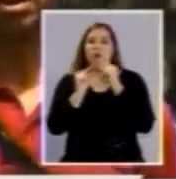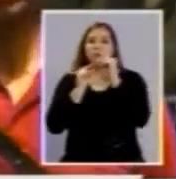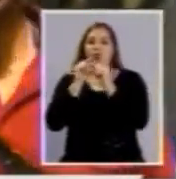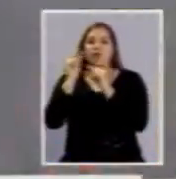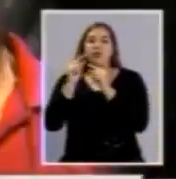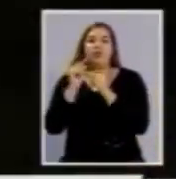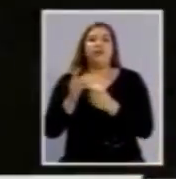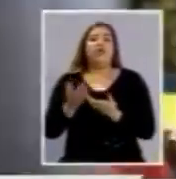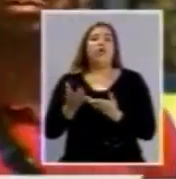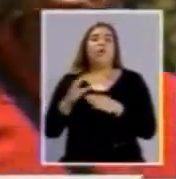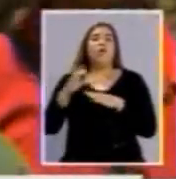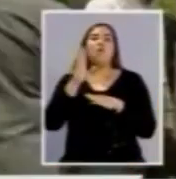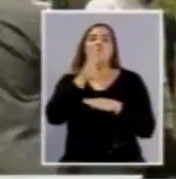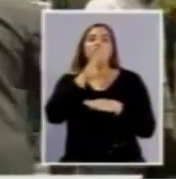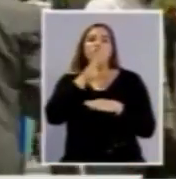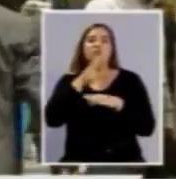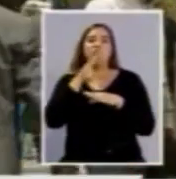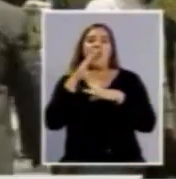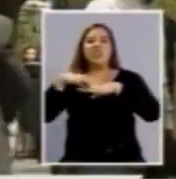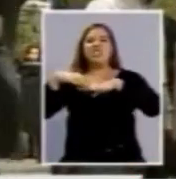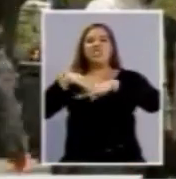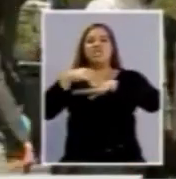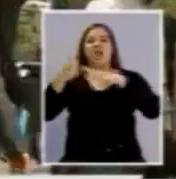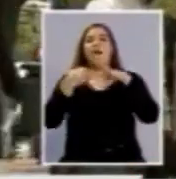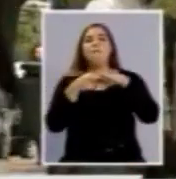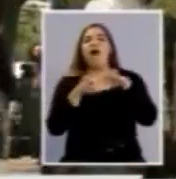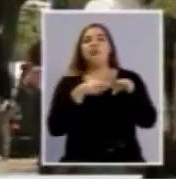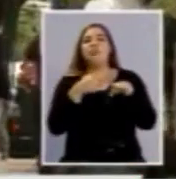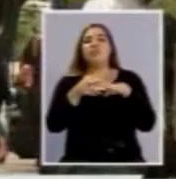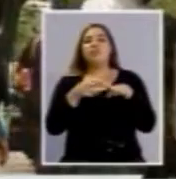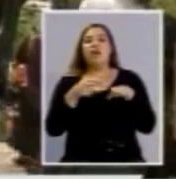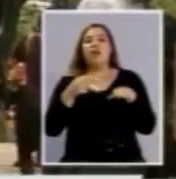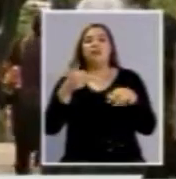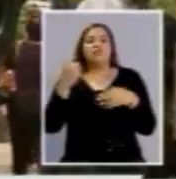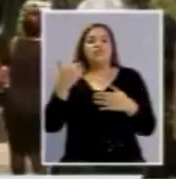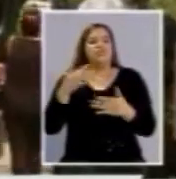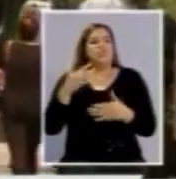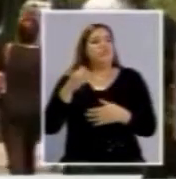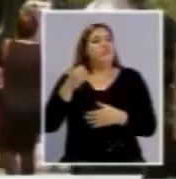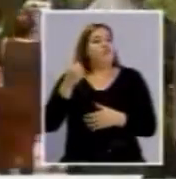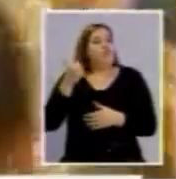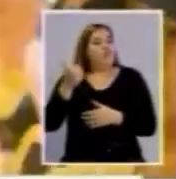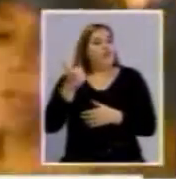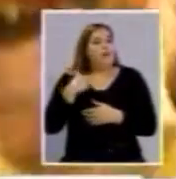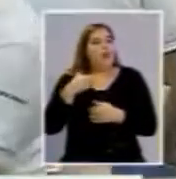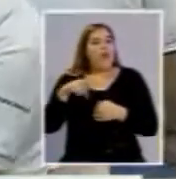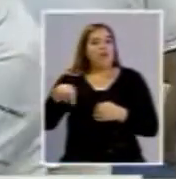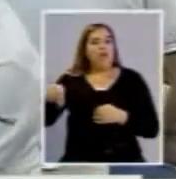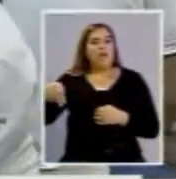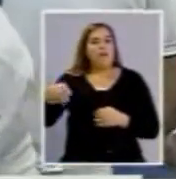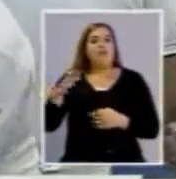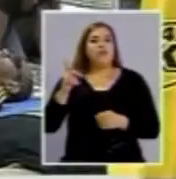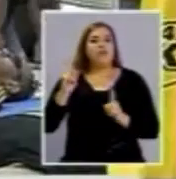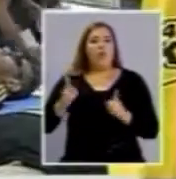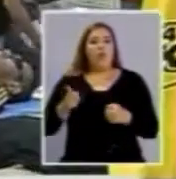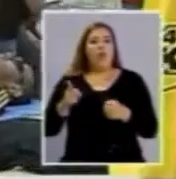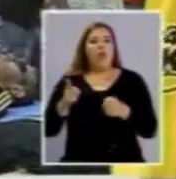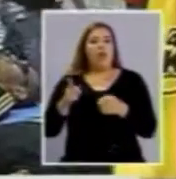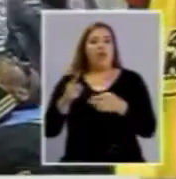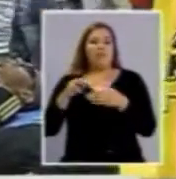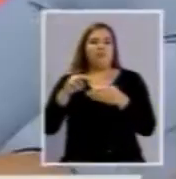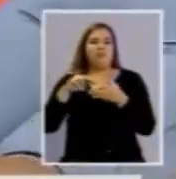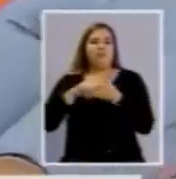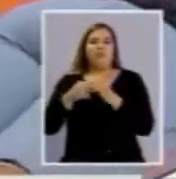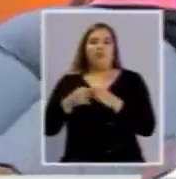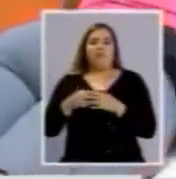el uso del calzado adecuado. O sea, usar una buena zapatilla incluso para caminar debe ser una norma, porque si no hay lesiones igual. Bueno, hoy día la